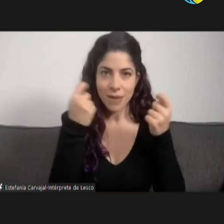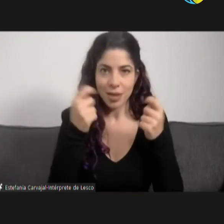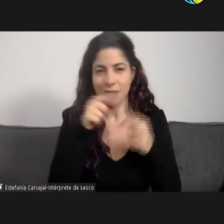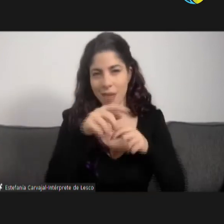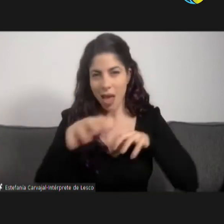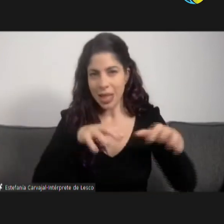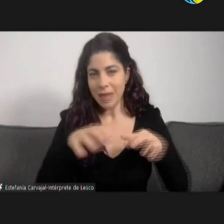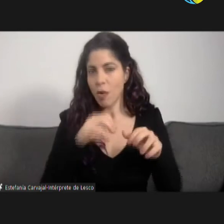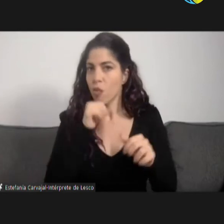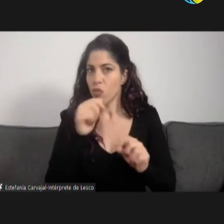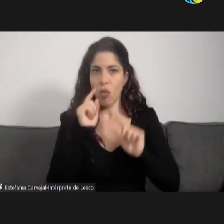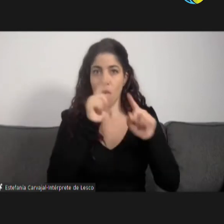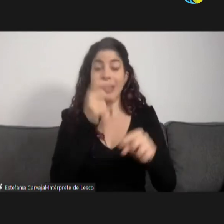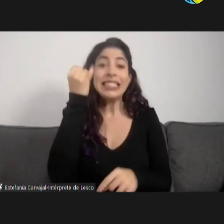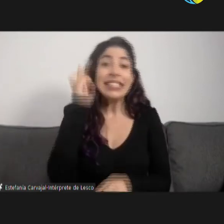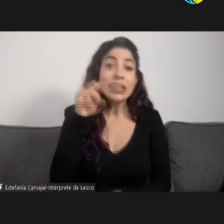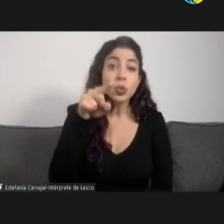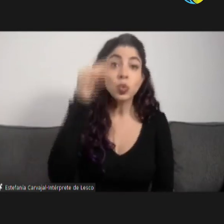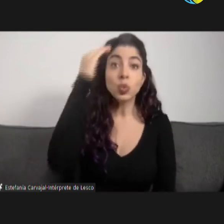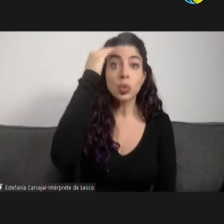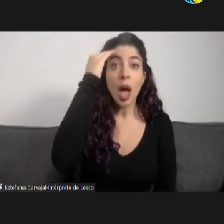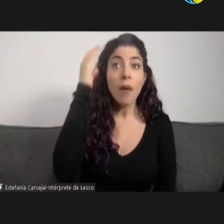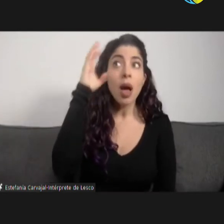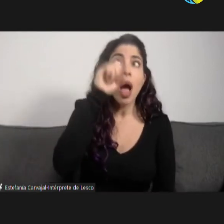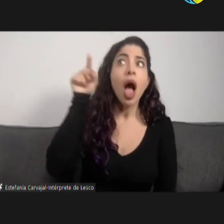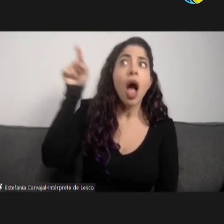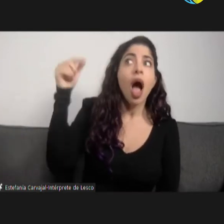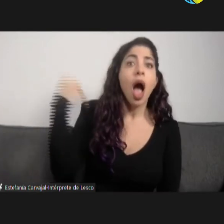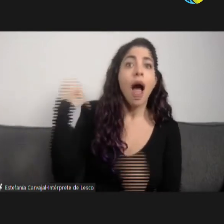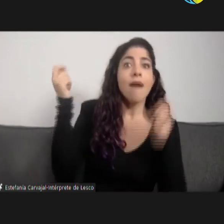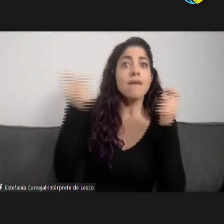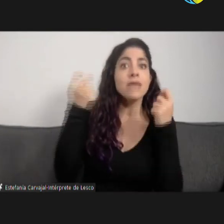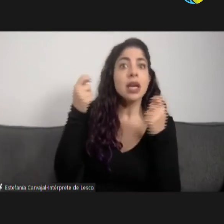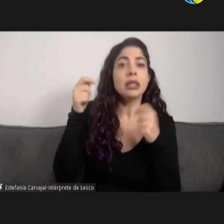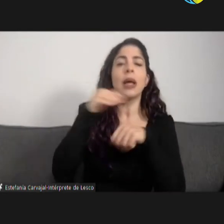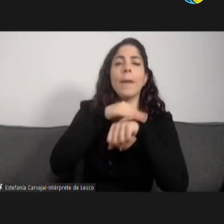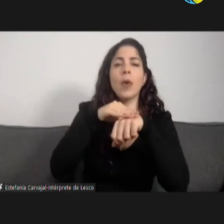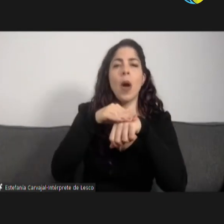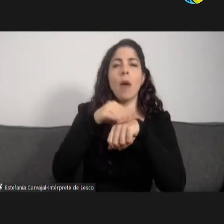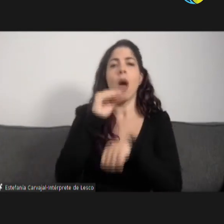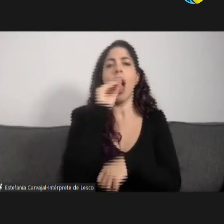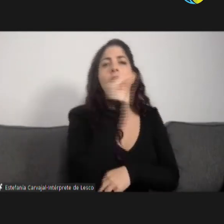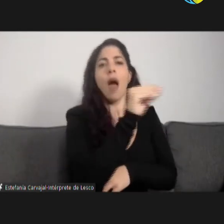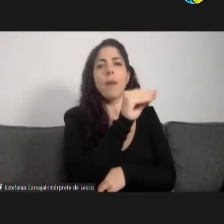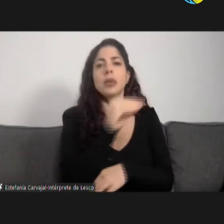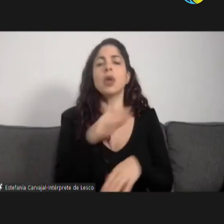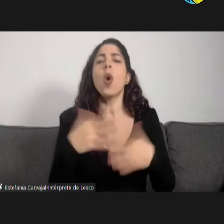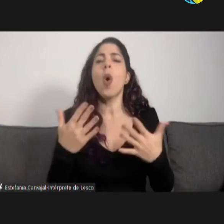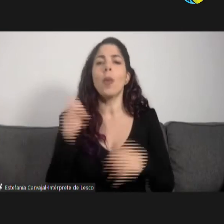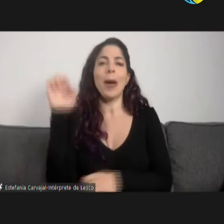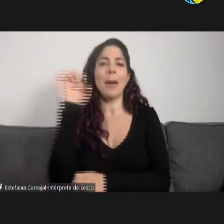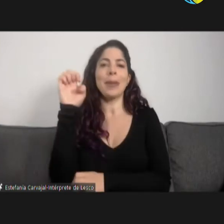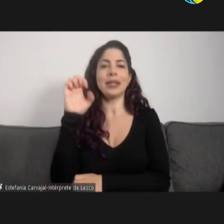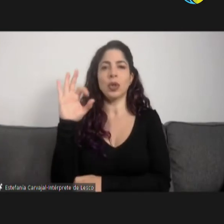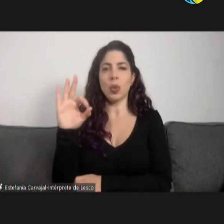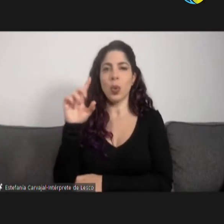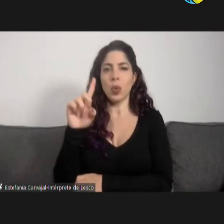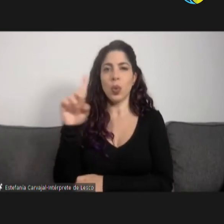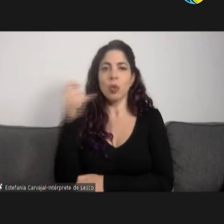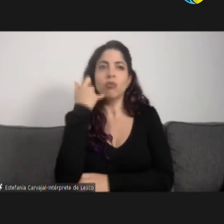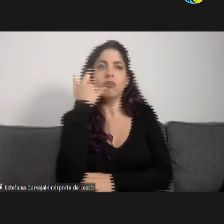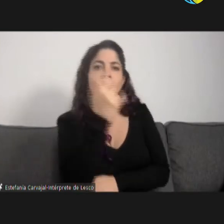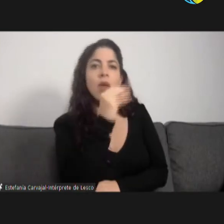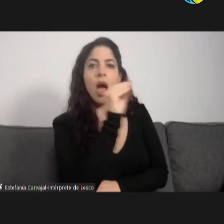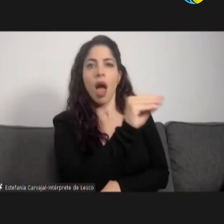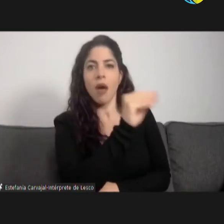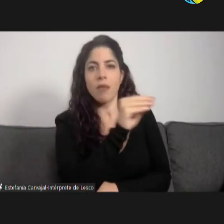si usted tiene conocimiento de que se está realizando una, por favor, avisar ante el sistema de emergencias 911 este tipo